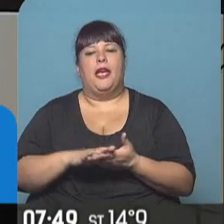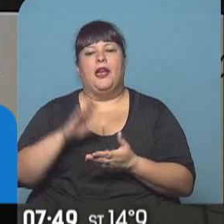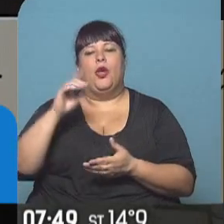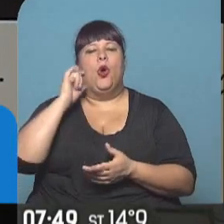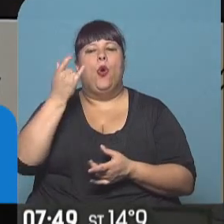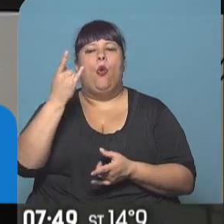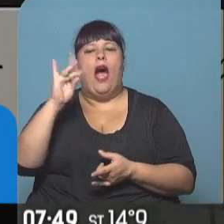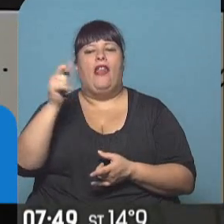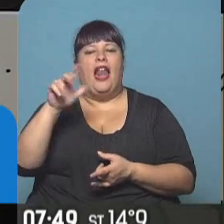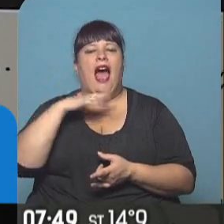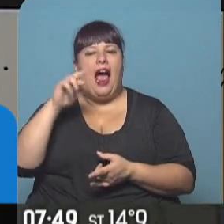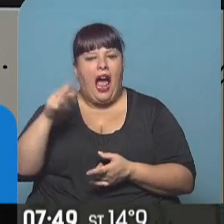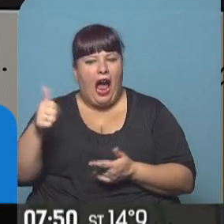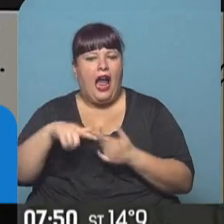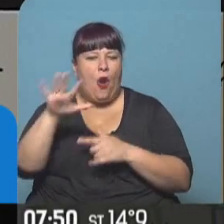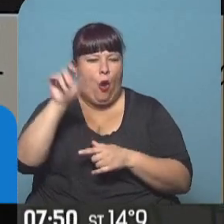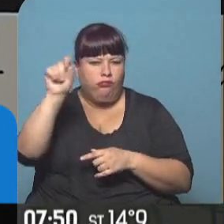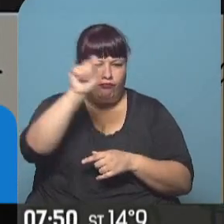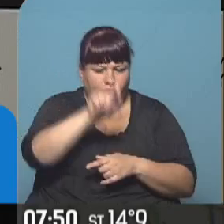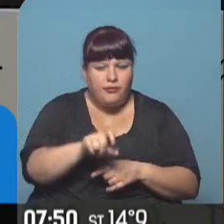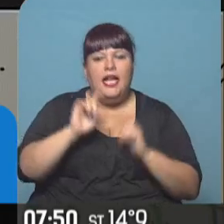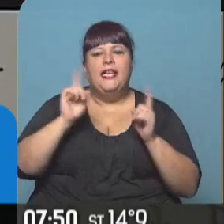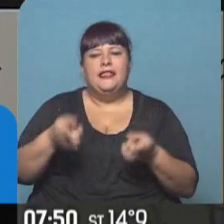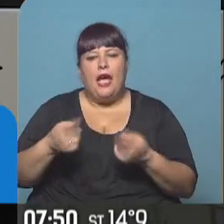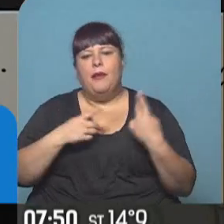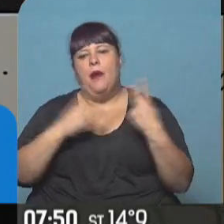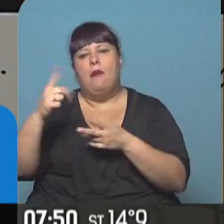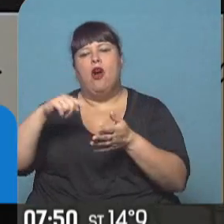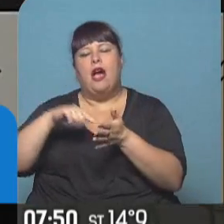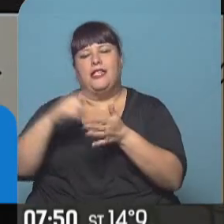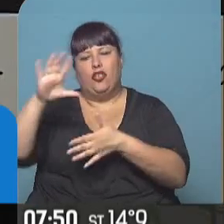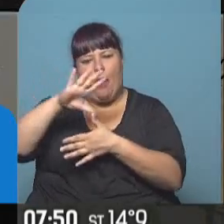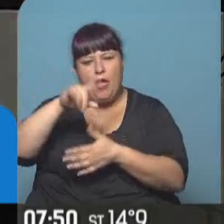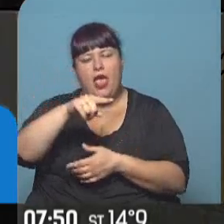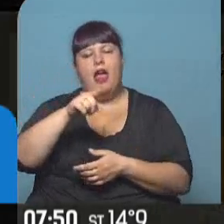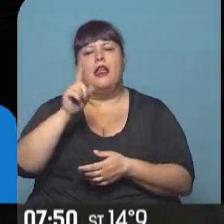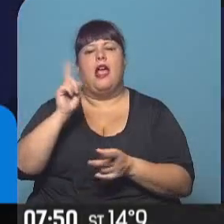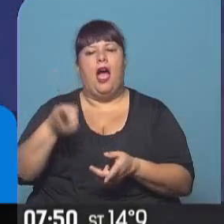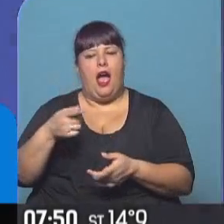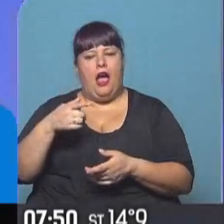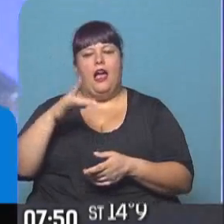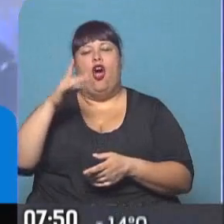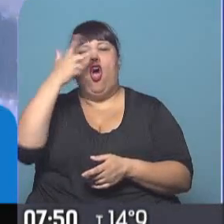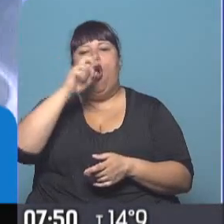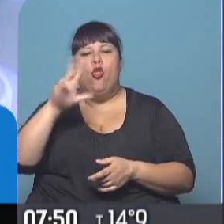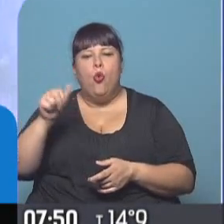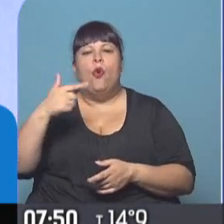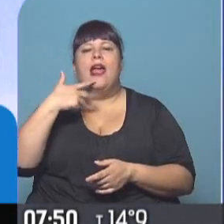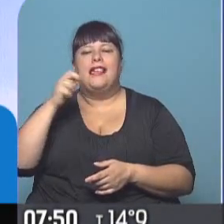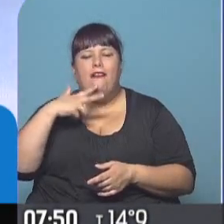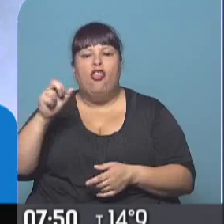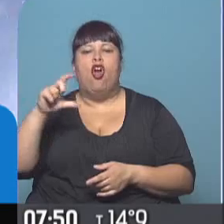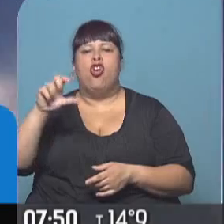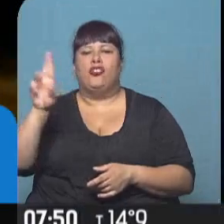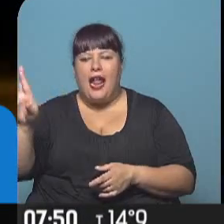Guadalajara, varios lugares de por ahí. También nos vamos a Centroamérica, a Honduras, Salvador, Costa Rica y